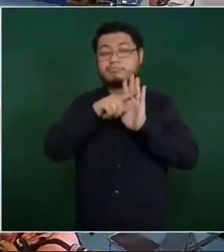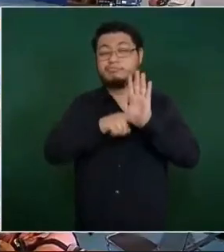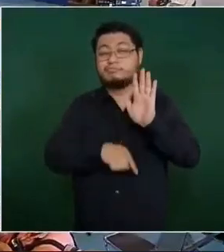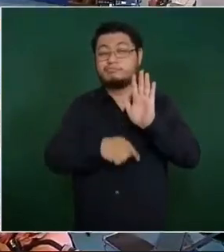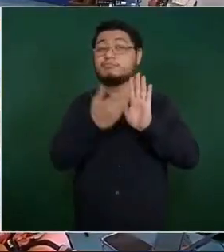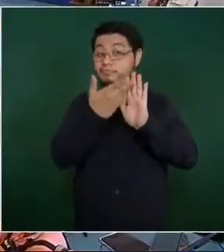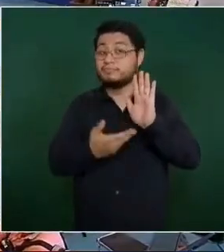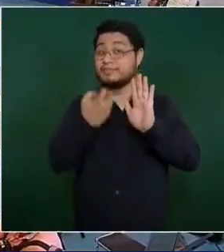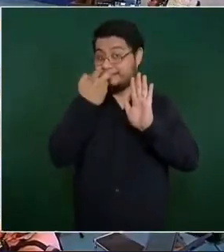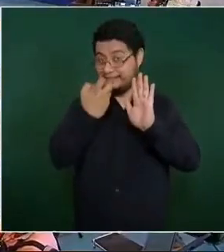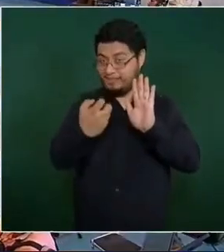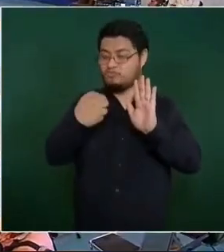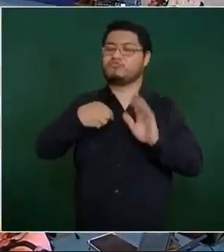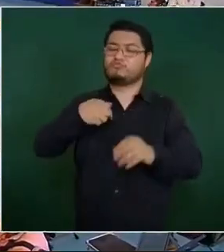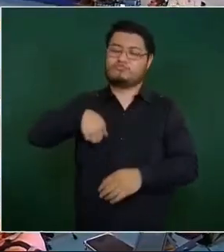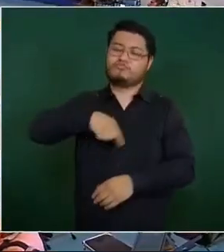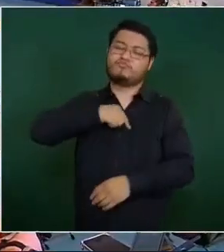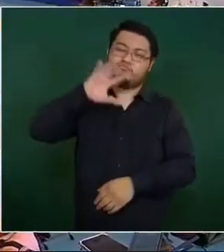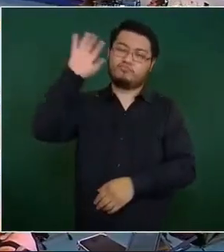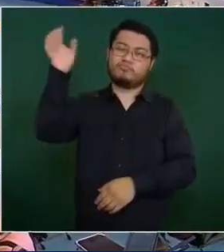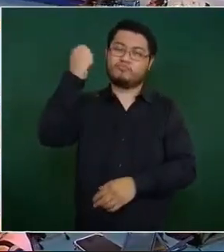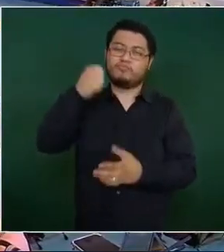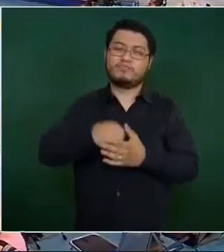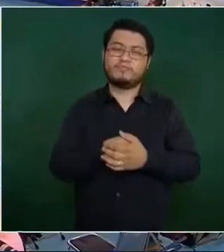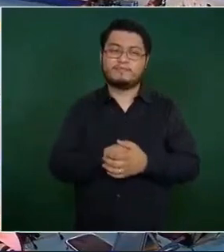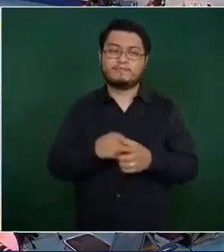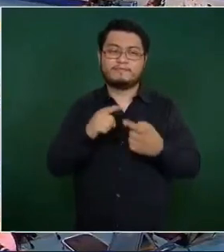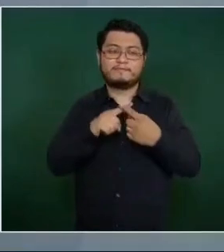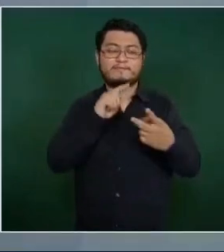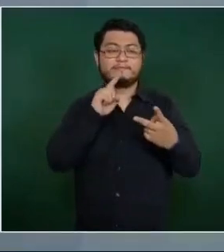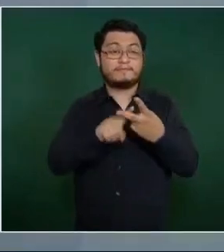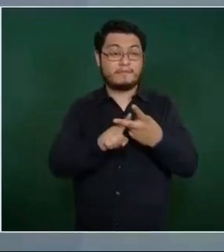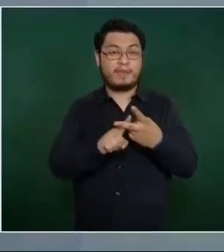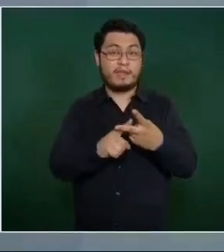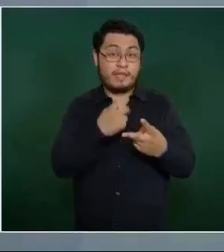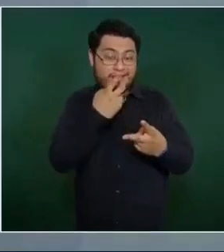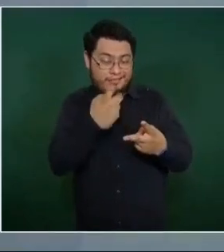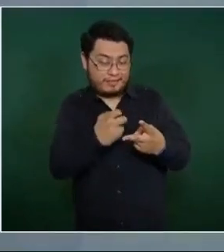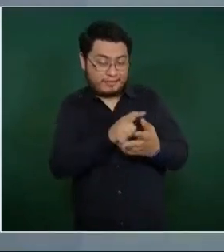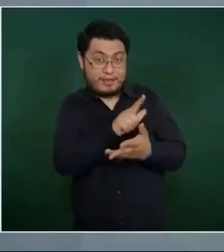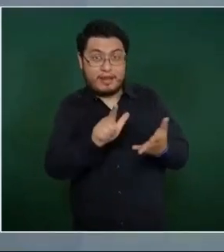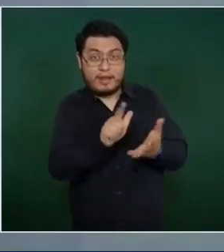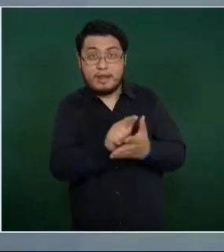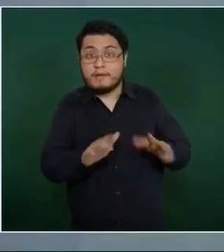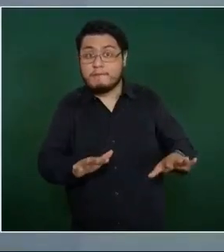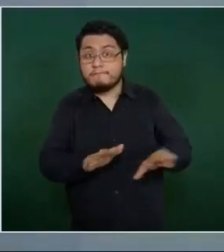fue un logro. Otro logro es que de esa reforma